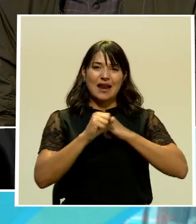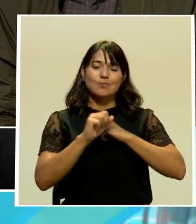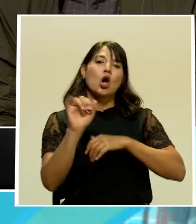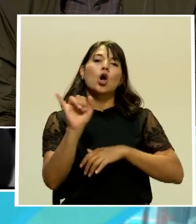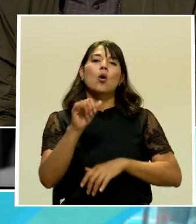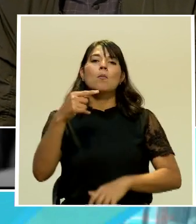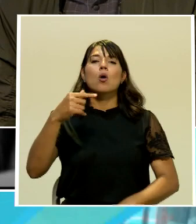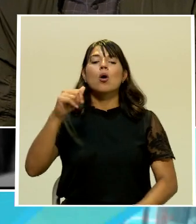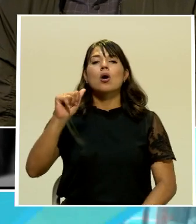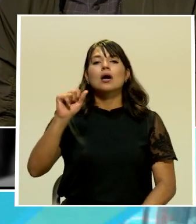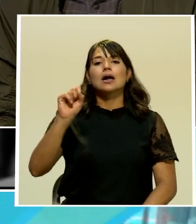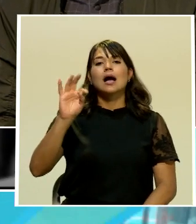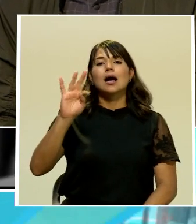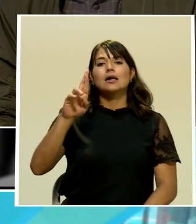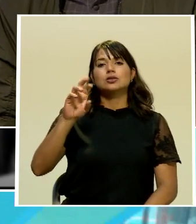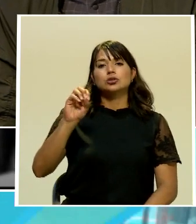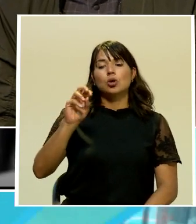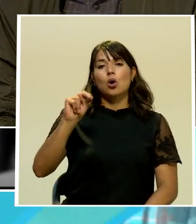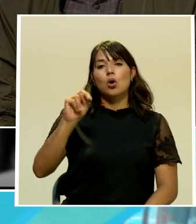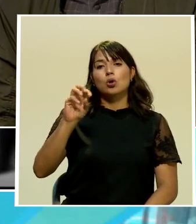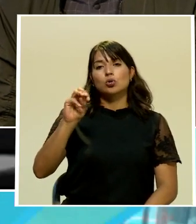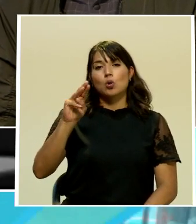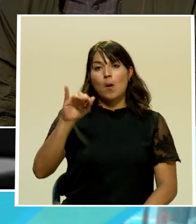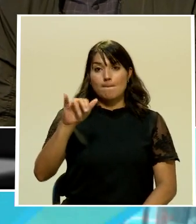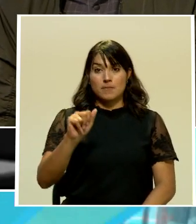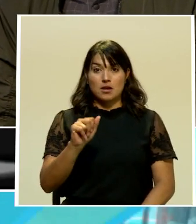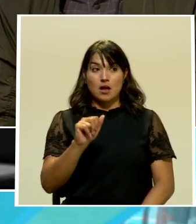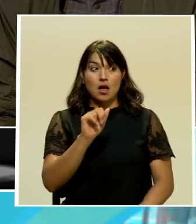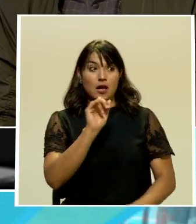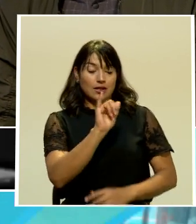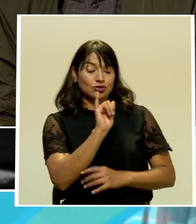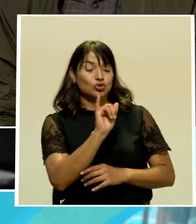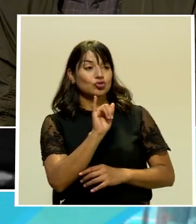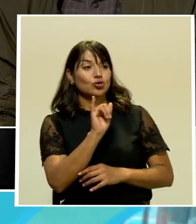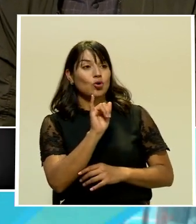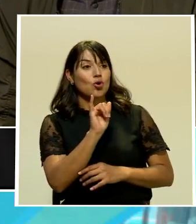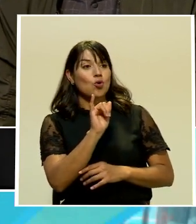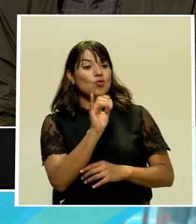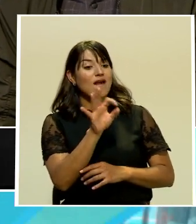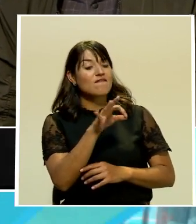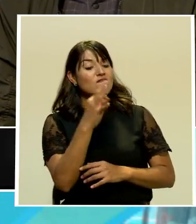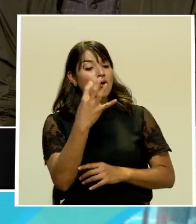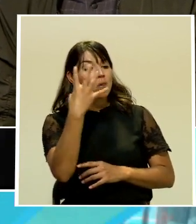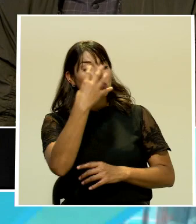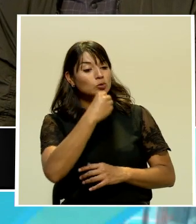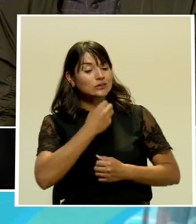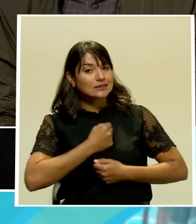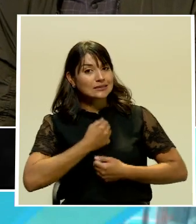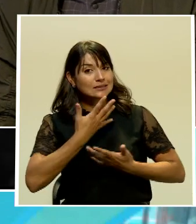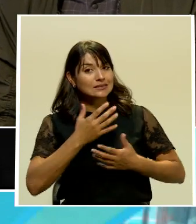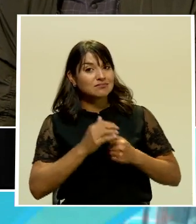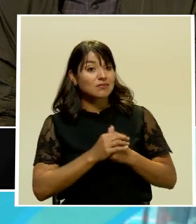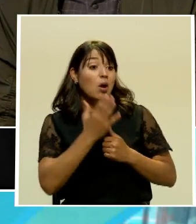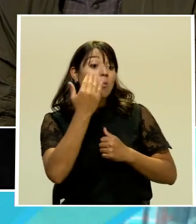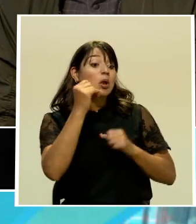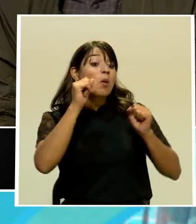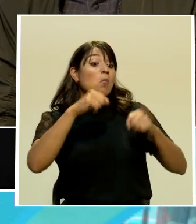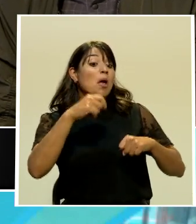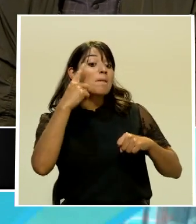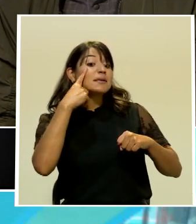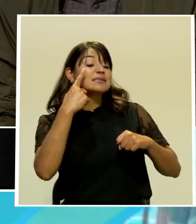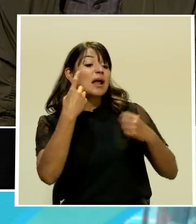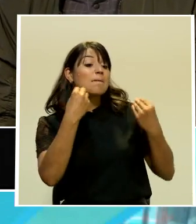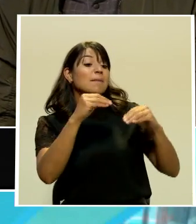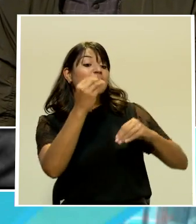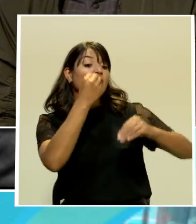gastronomía. Es todo un detalle de tu parte, porque uno podría decir, de ahí es comida callejera. Aquí en el canal